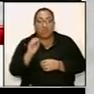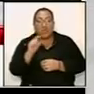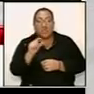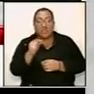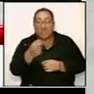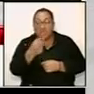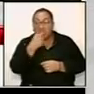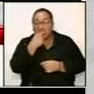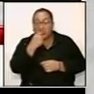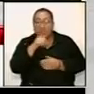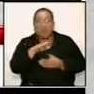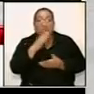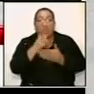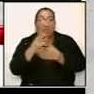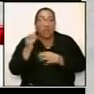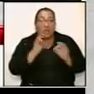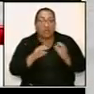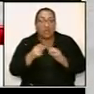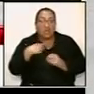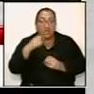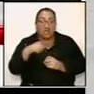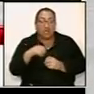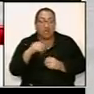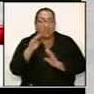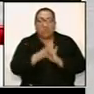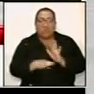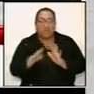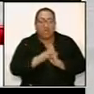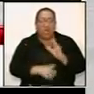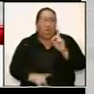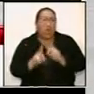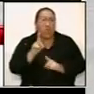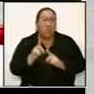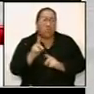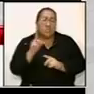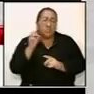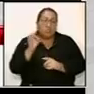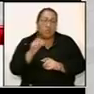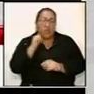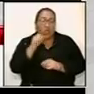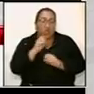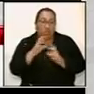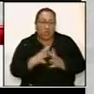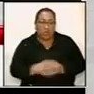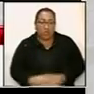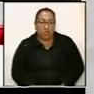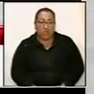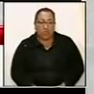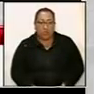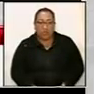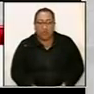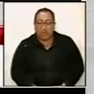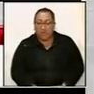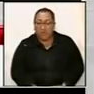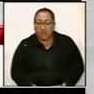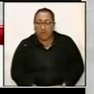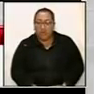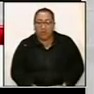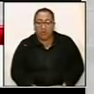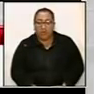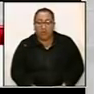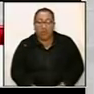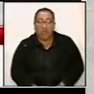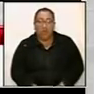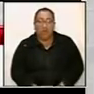sacar a un niño de la desnutrición necesitamos mínimo 11 miligramos diarios. Por eso, señor presidente del Consejo de